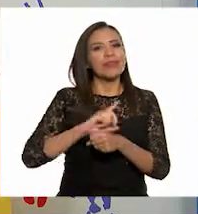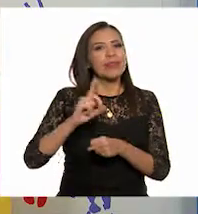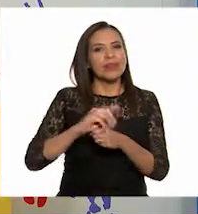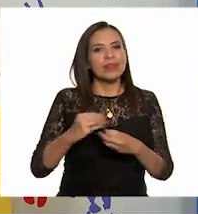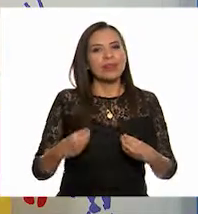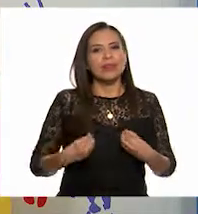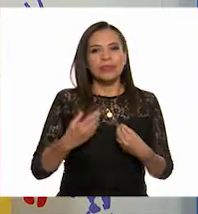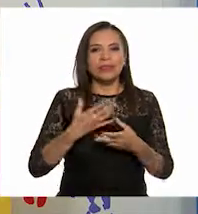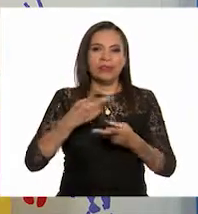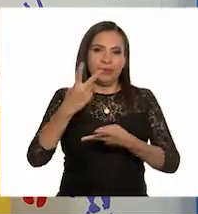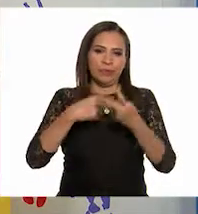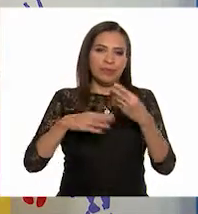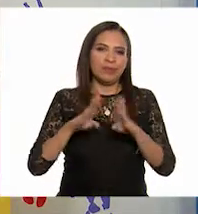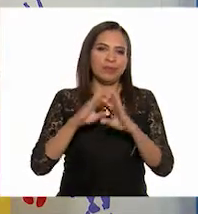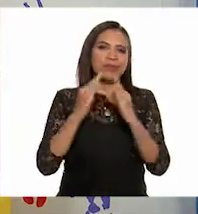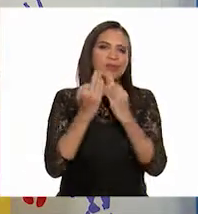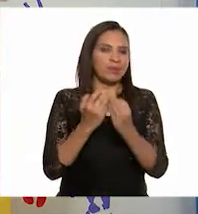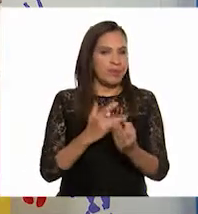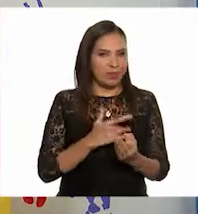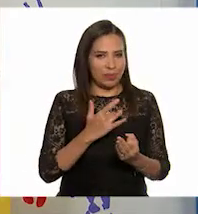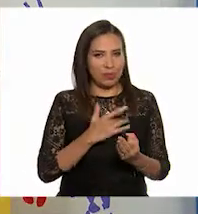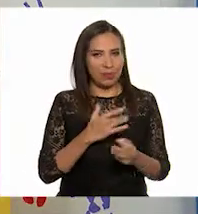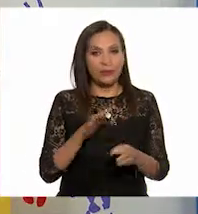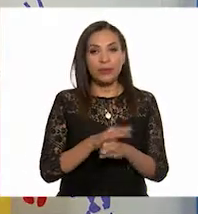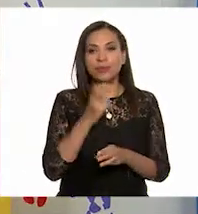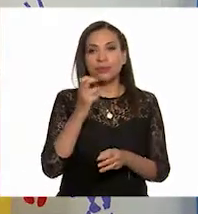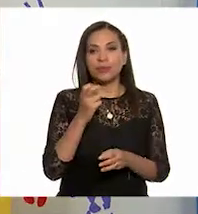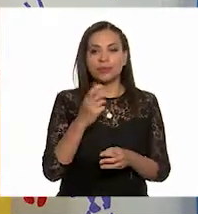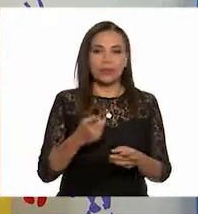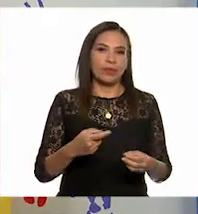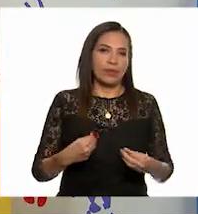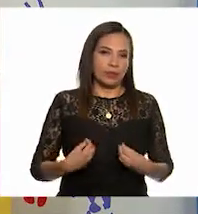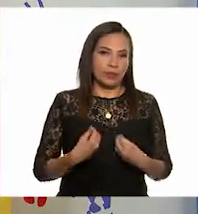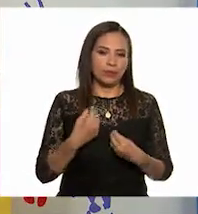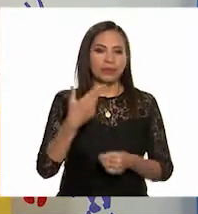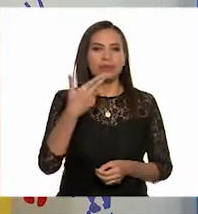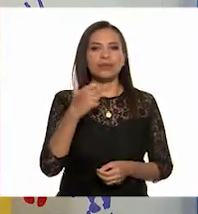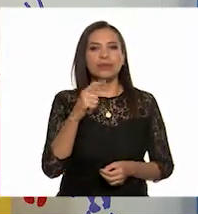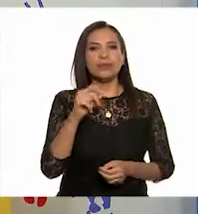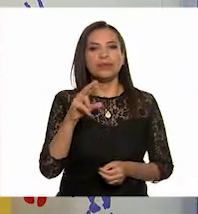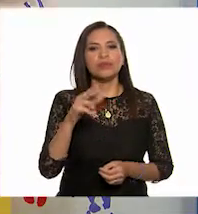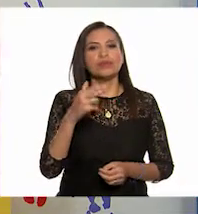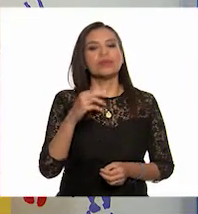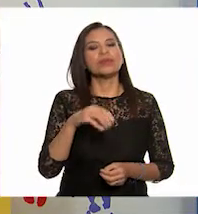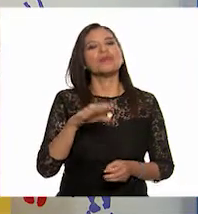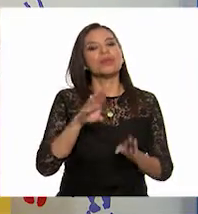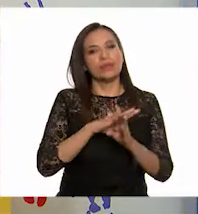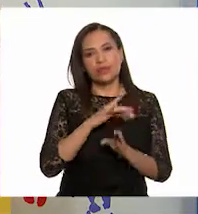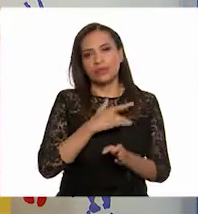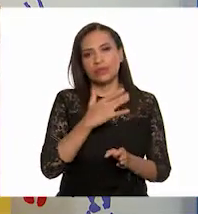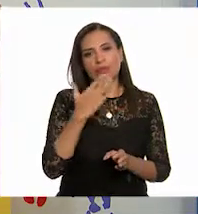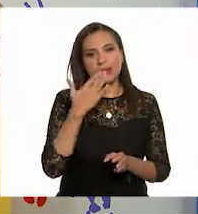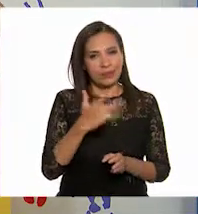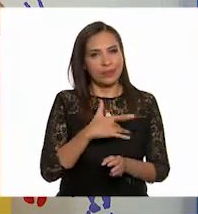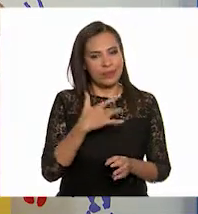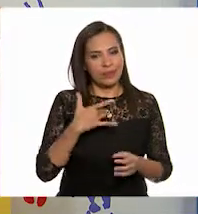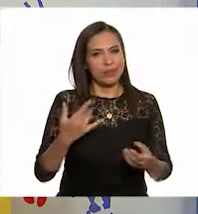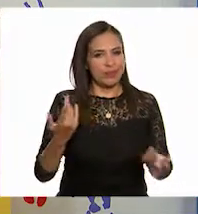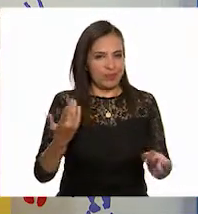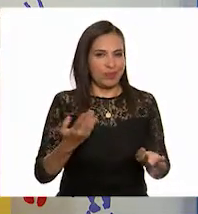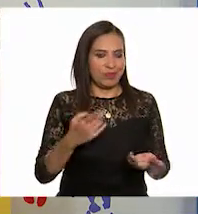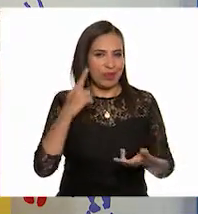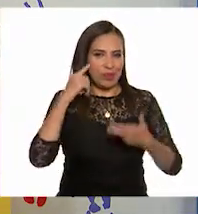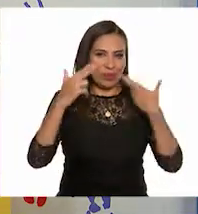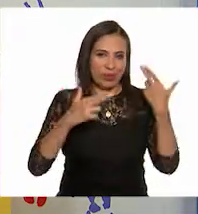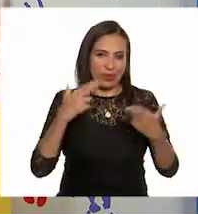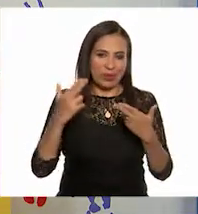día influyen en la forma en que nos sentimos. En este caso, tus vivencias con Héctorovich ayudarán a que estés de buen humor. ¿Qué